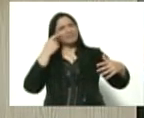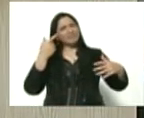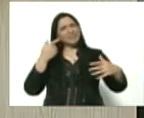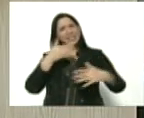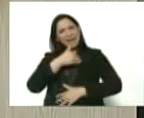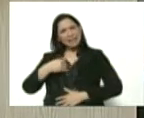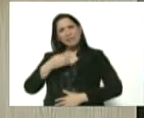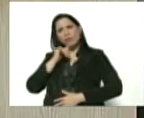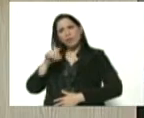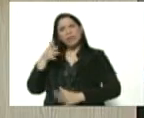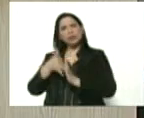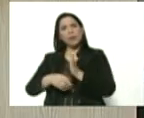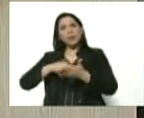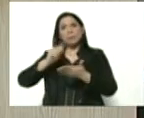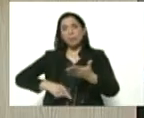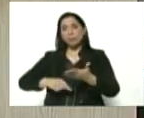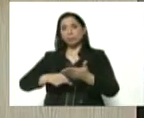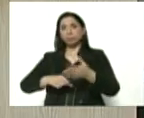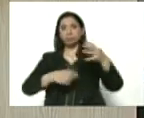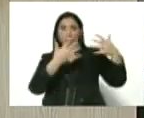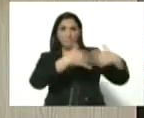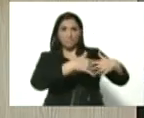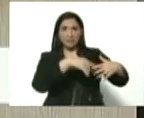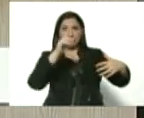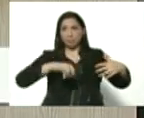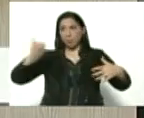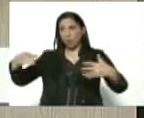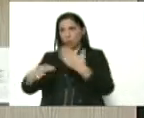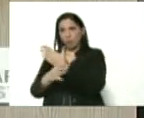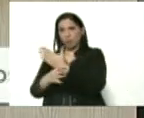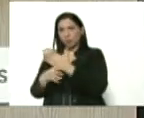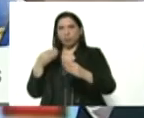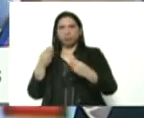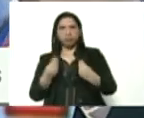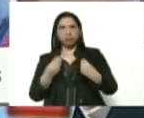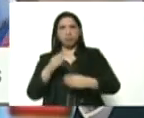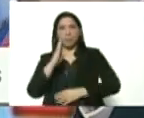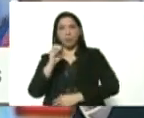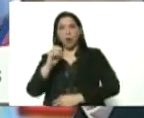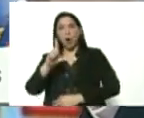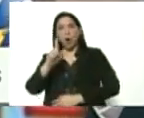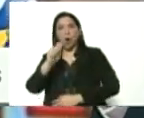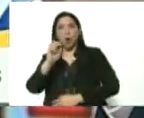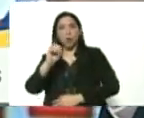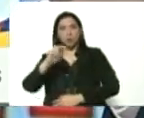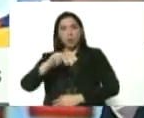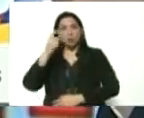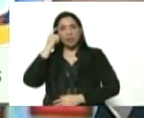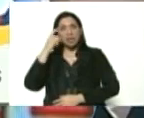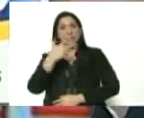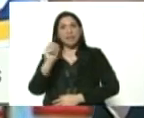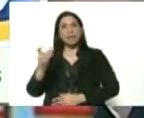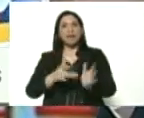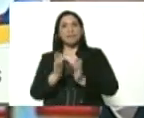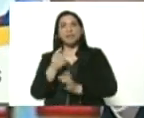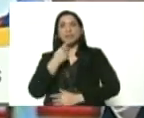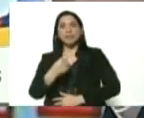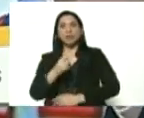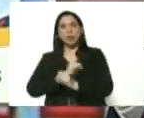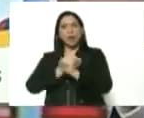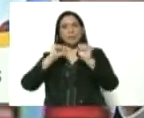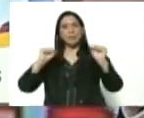y la empresa Silvercoop, al inefable John Bolton, el día 30 de abril, diciendo: la